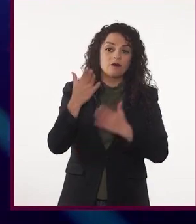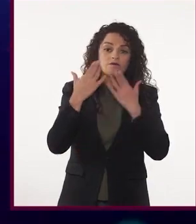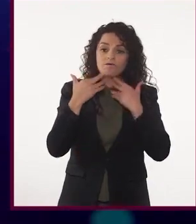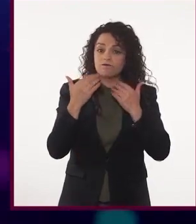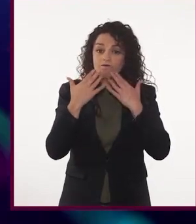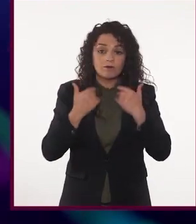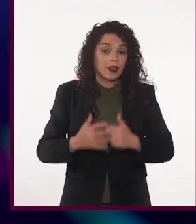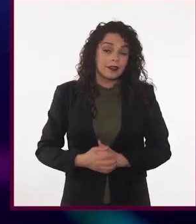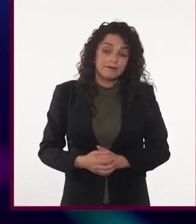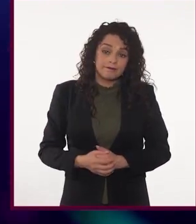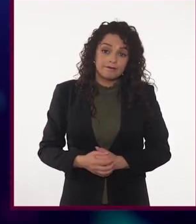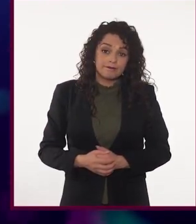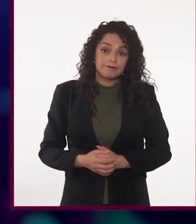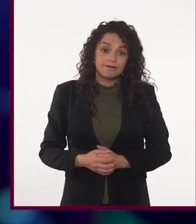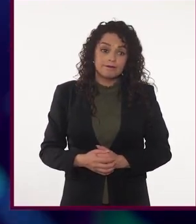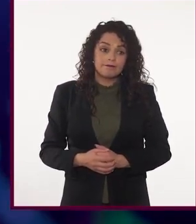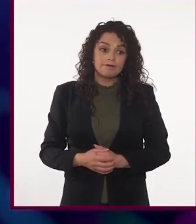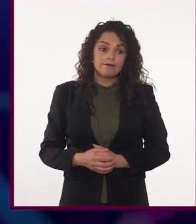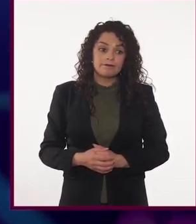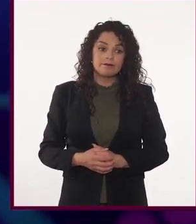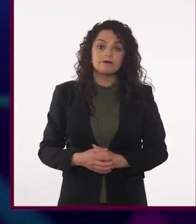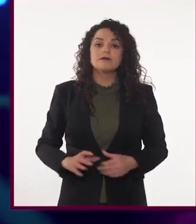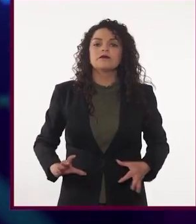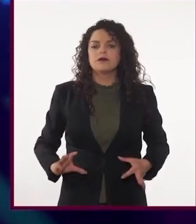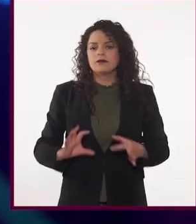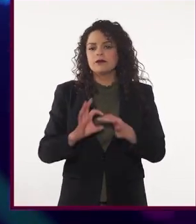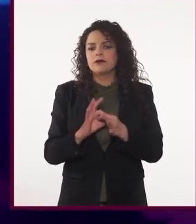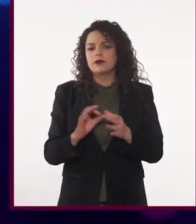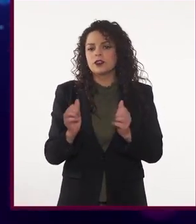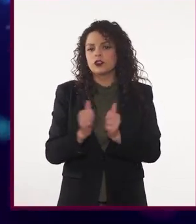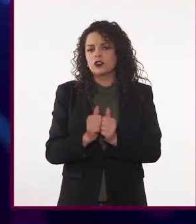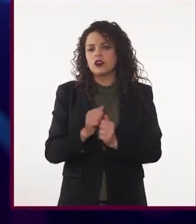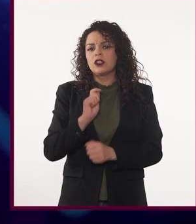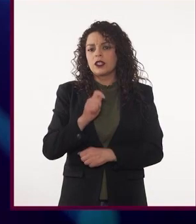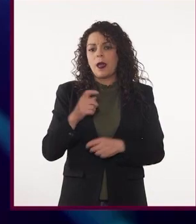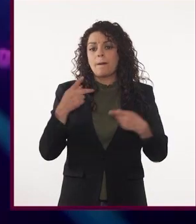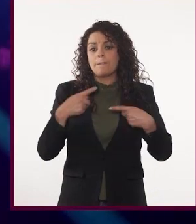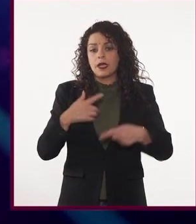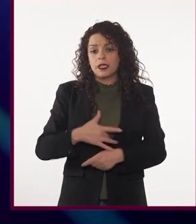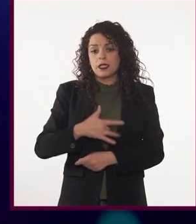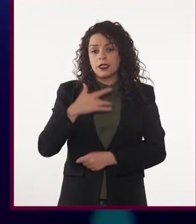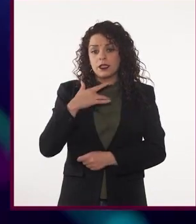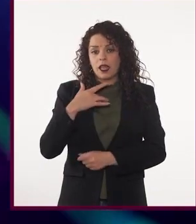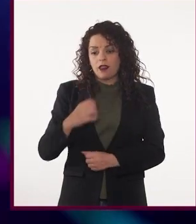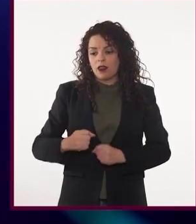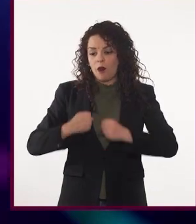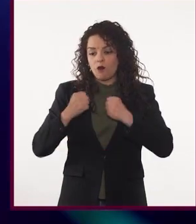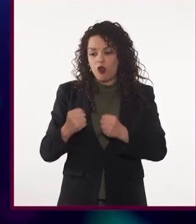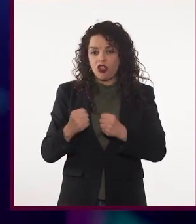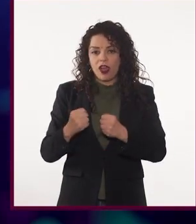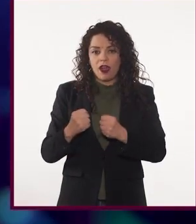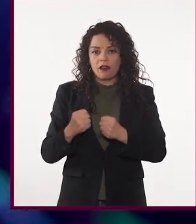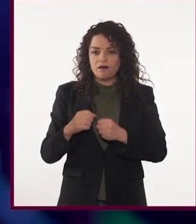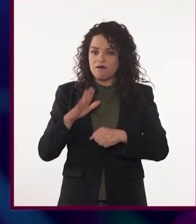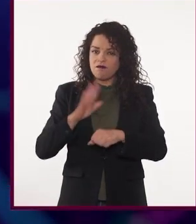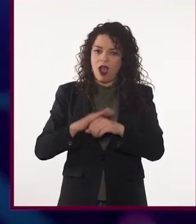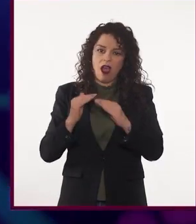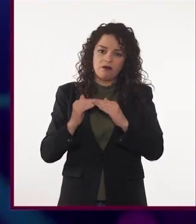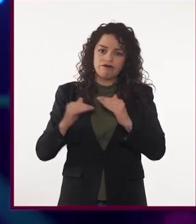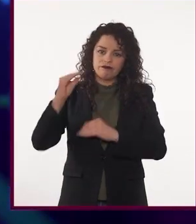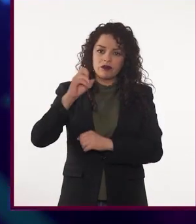perseguir. Tiene que ver con las personas que se sienten con el poder dentro del ámbito laboral.